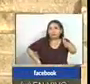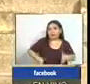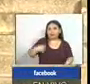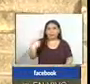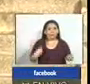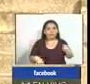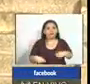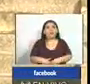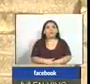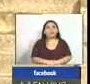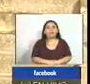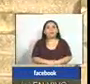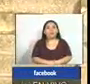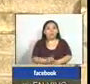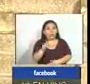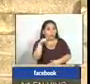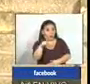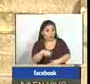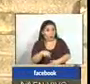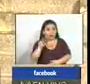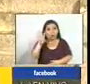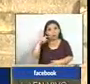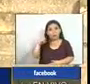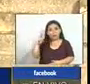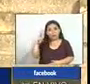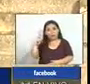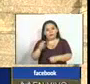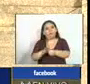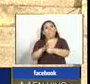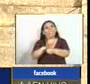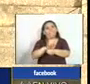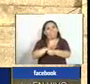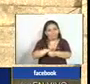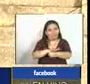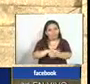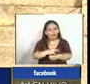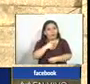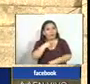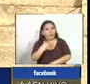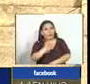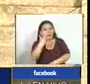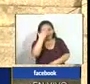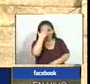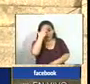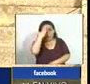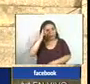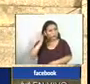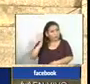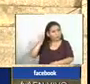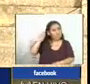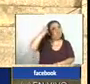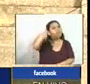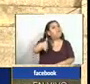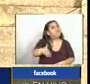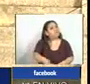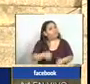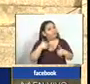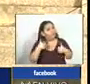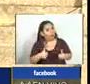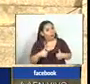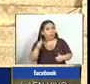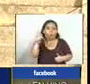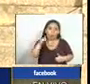Y en este 2020 la pandemia del COVID-19 nos ha puesto a prueba. Y con la certeza de que saldremos adelante, que damos la